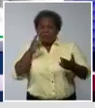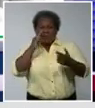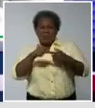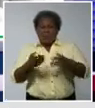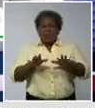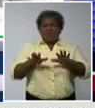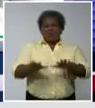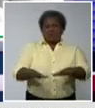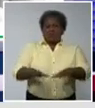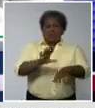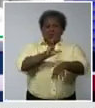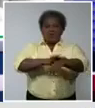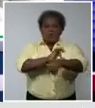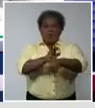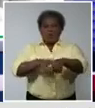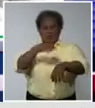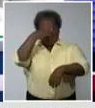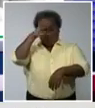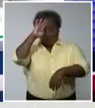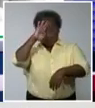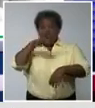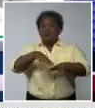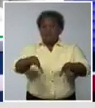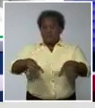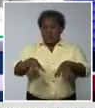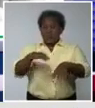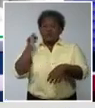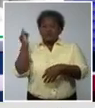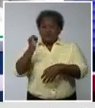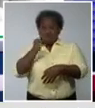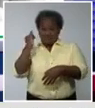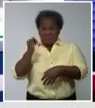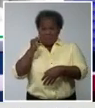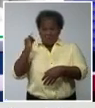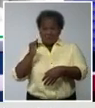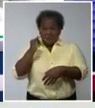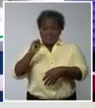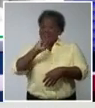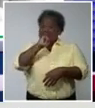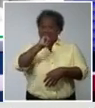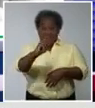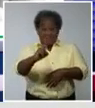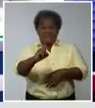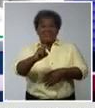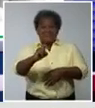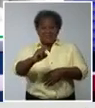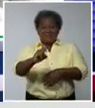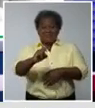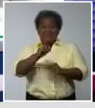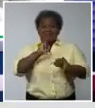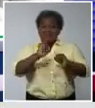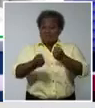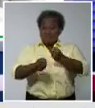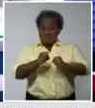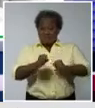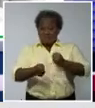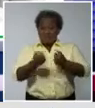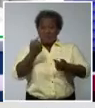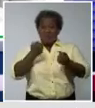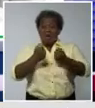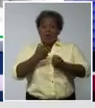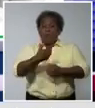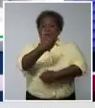COVID-19 en nuestro país. La situación internacional sigue siendo bastante tensa. restricción de algunas